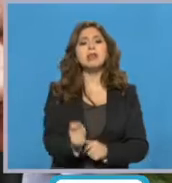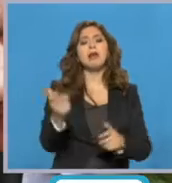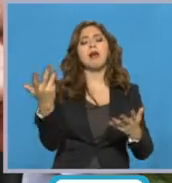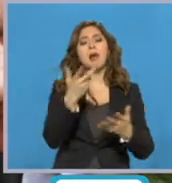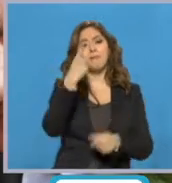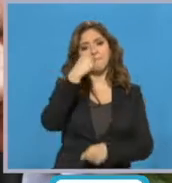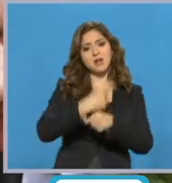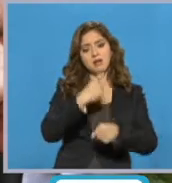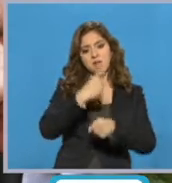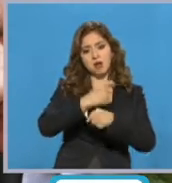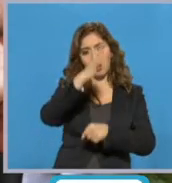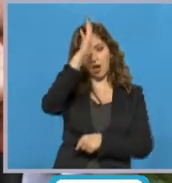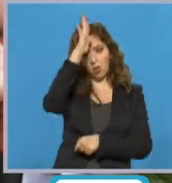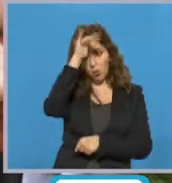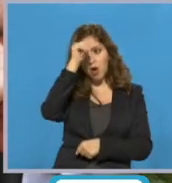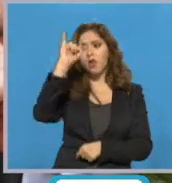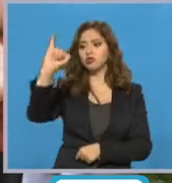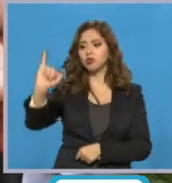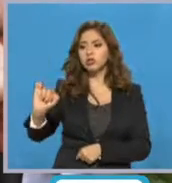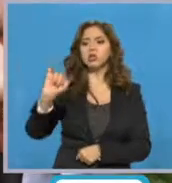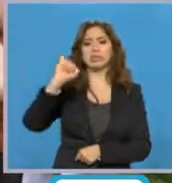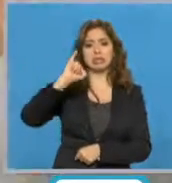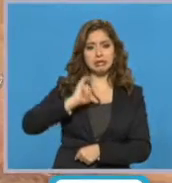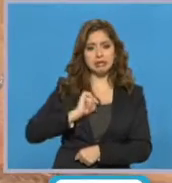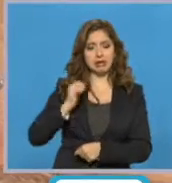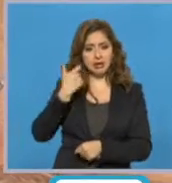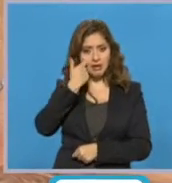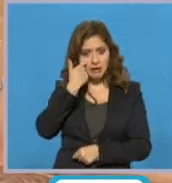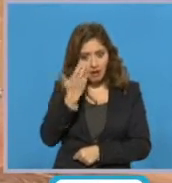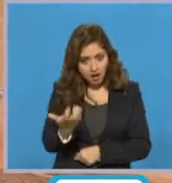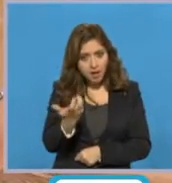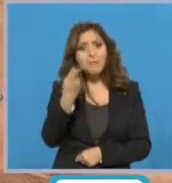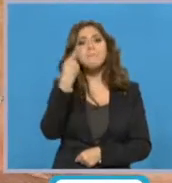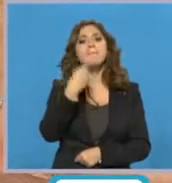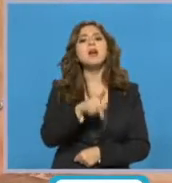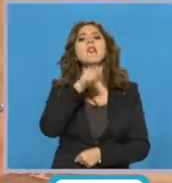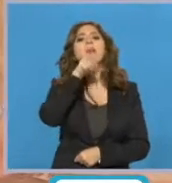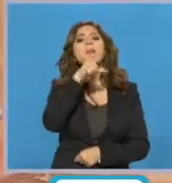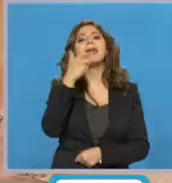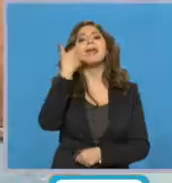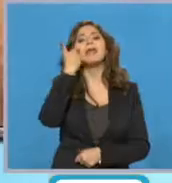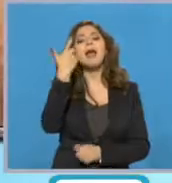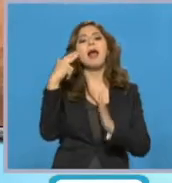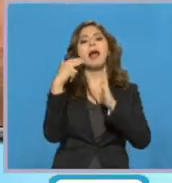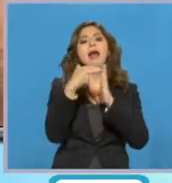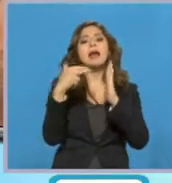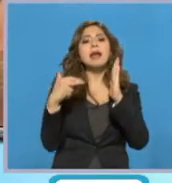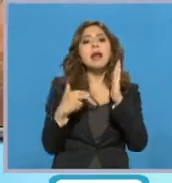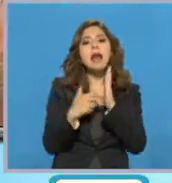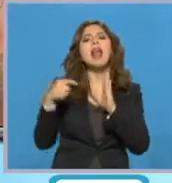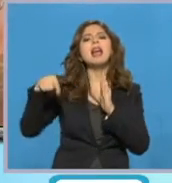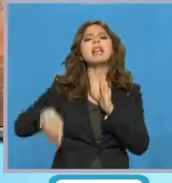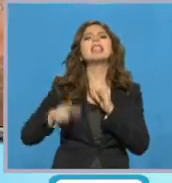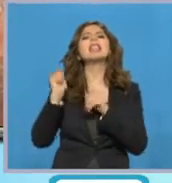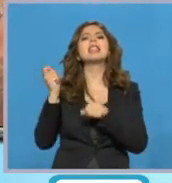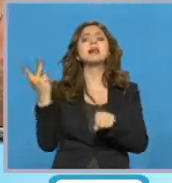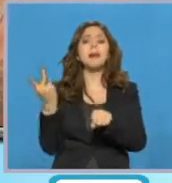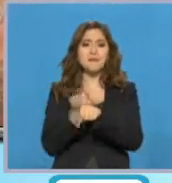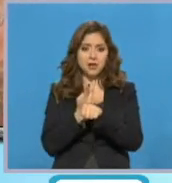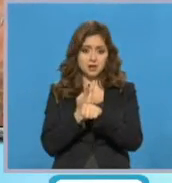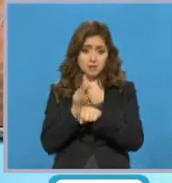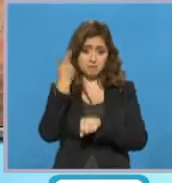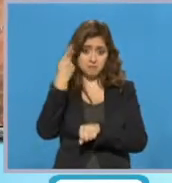algo bilateral, las dos partes quieren hacerlo y además quieren darse las reglas de cómo quieren hacerlo. Sobre todo en las